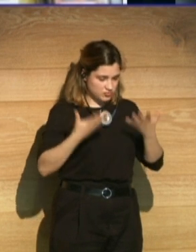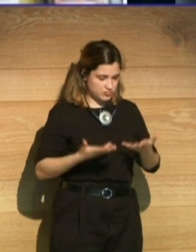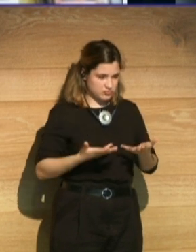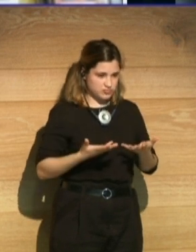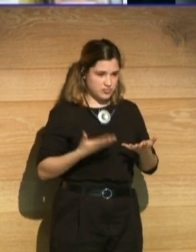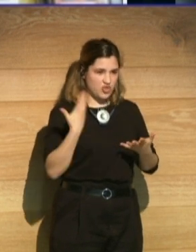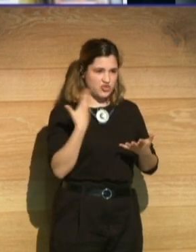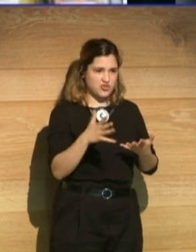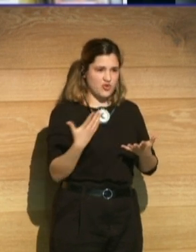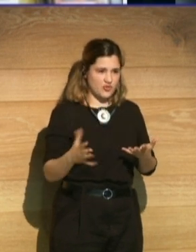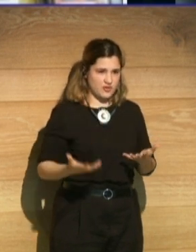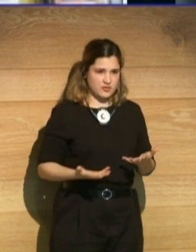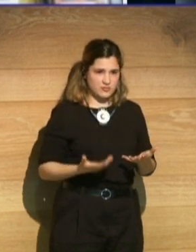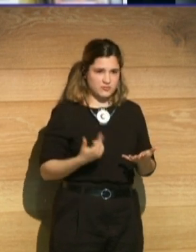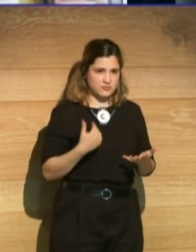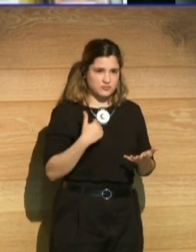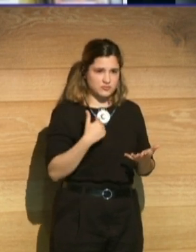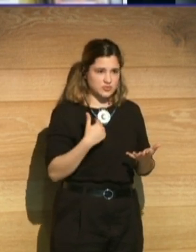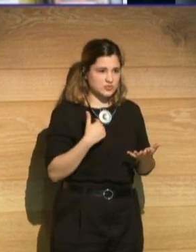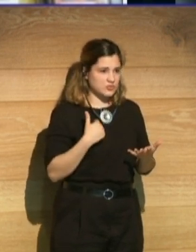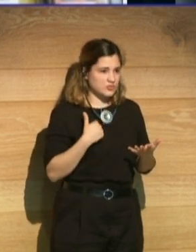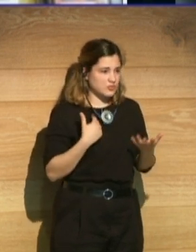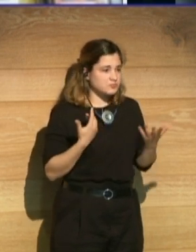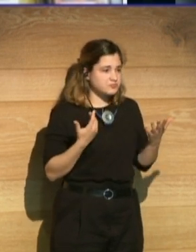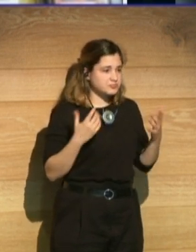esa escena? ¿Dónde me encuentro en esa corriente?